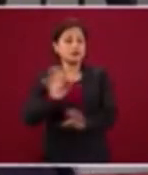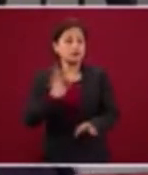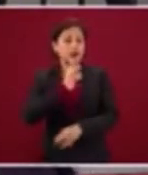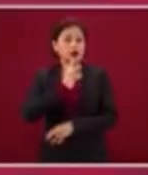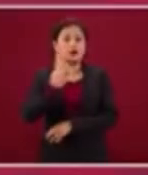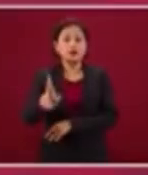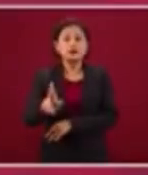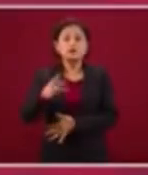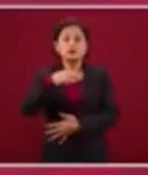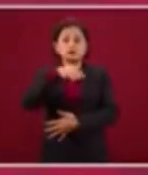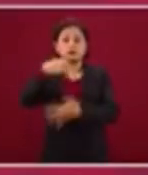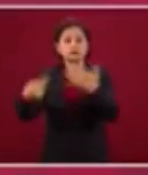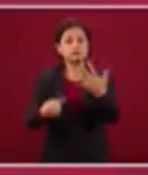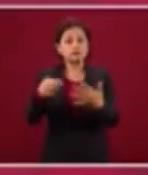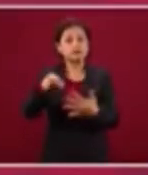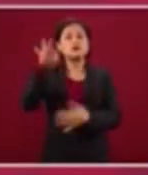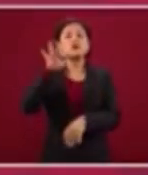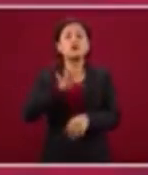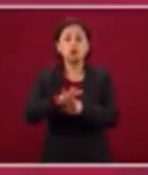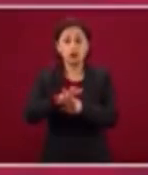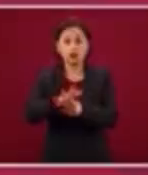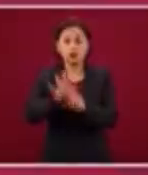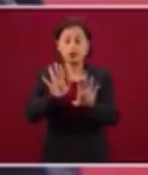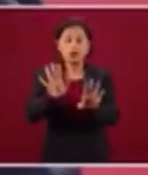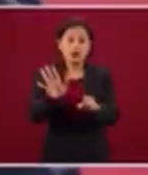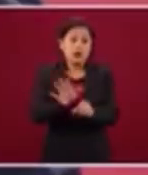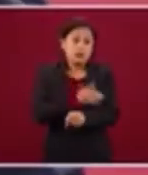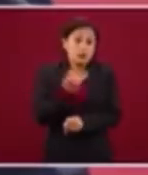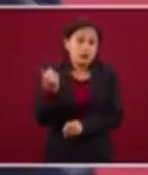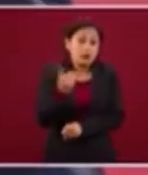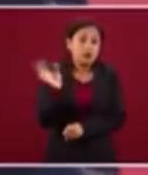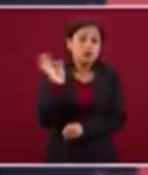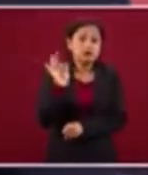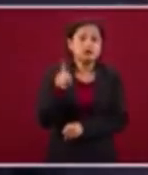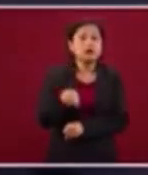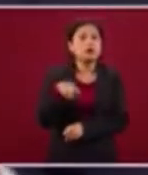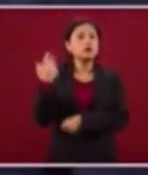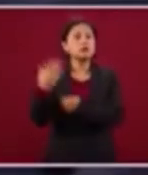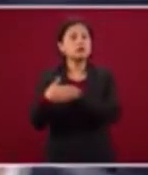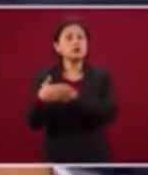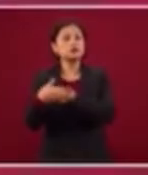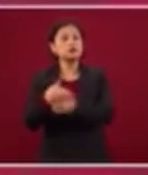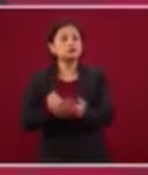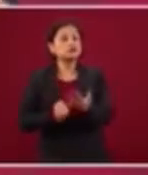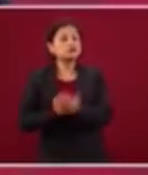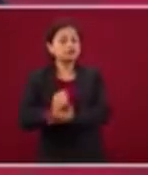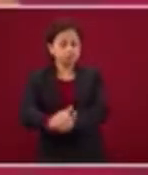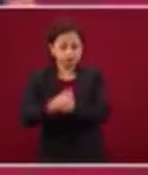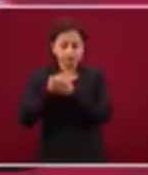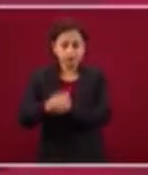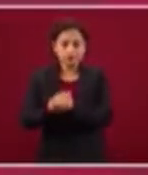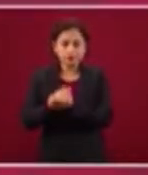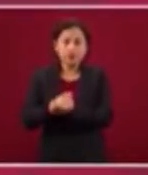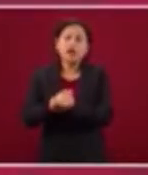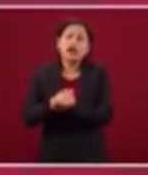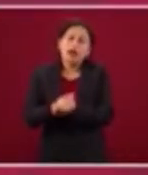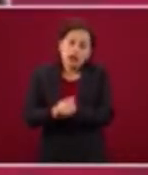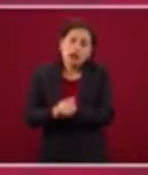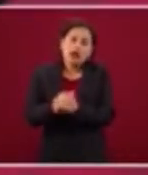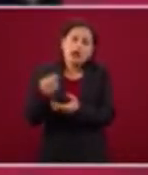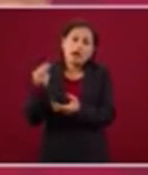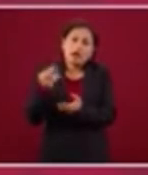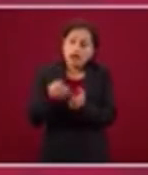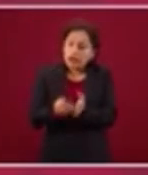la opción de la rifa, necesitamos un poco de tiempo y escoger